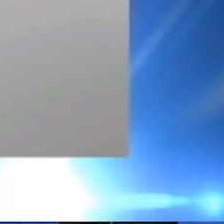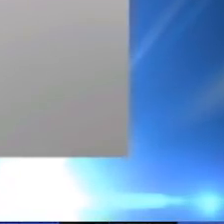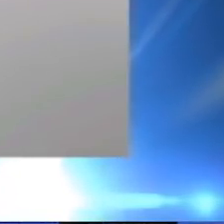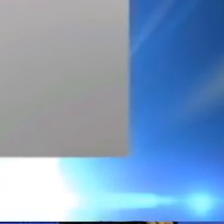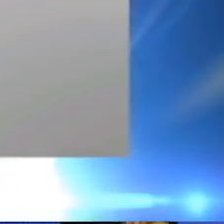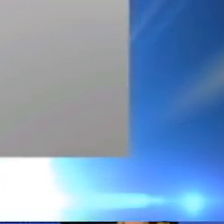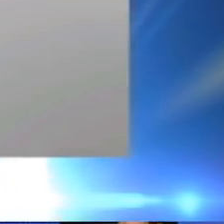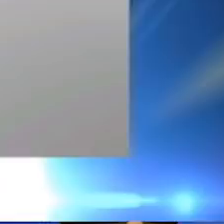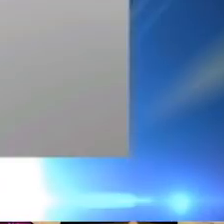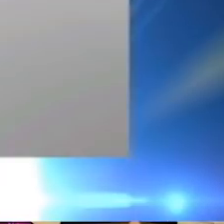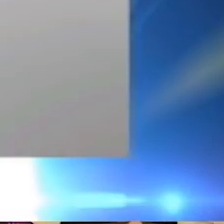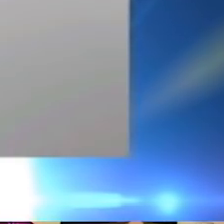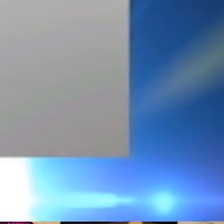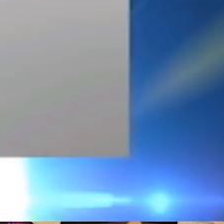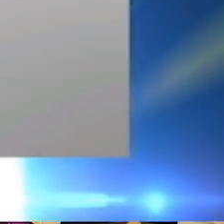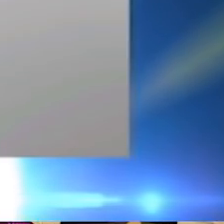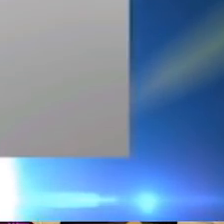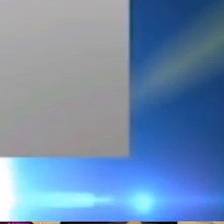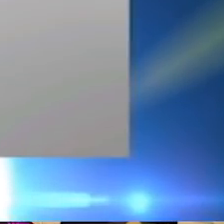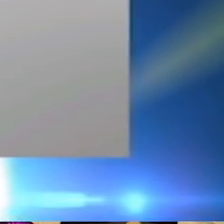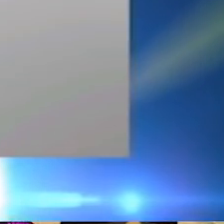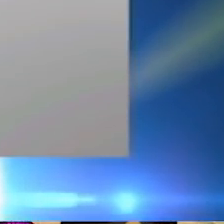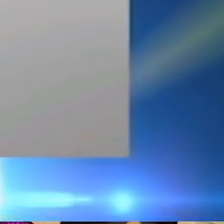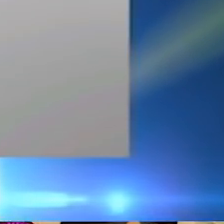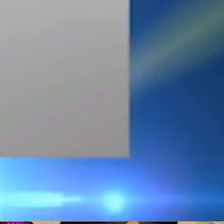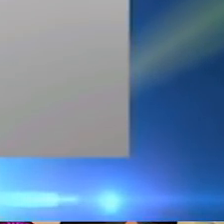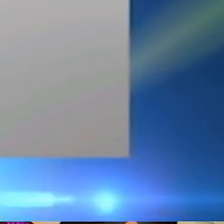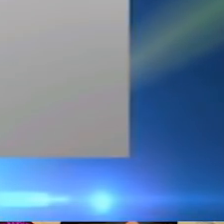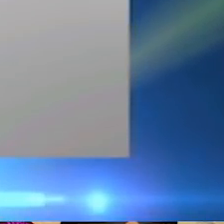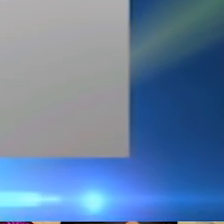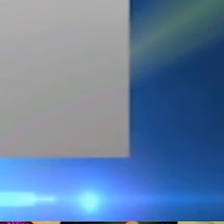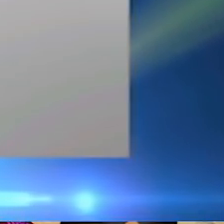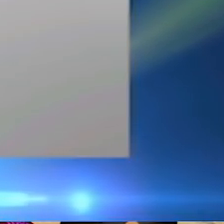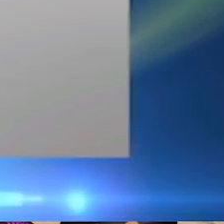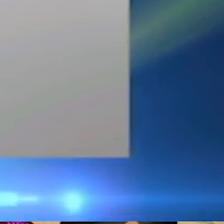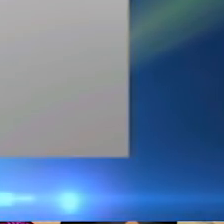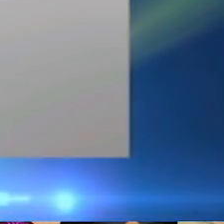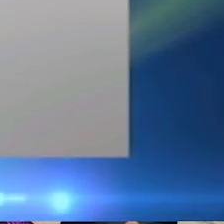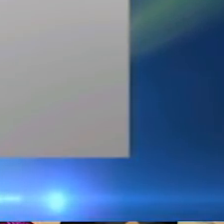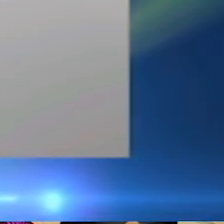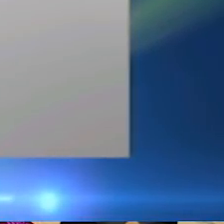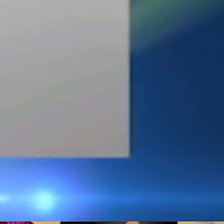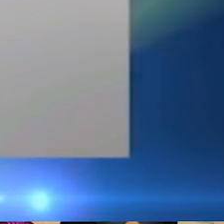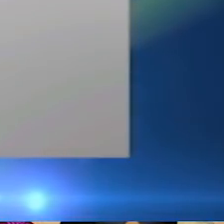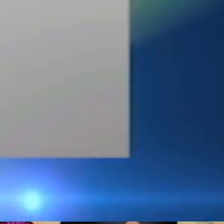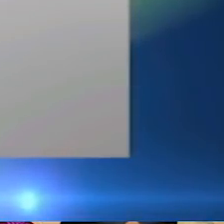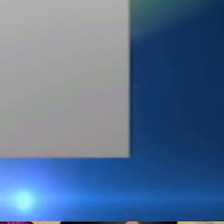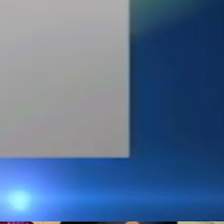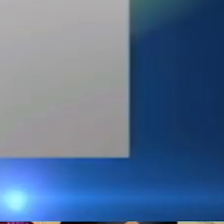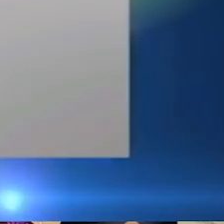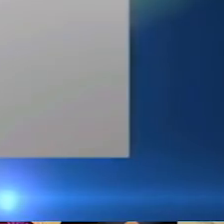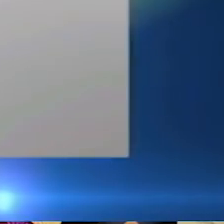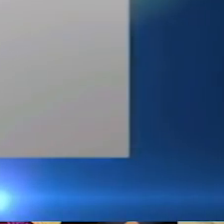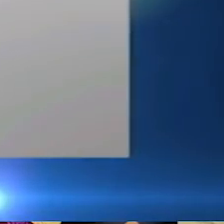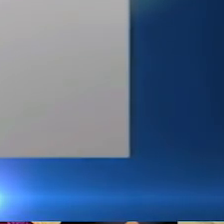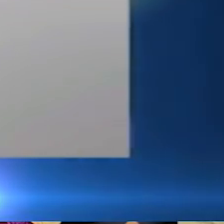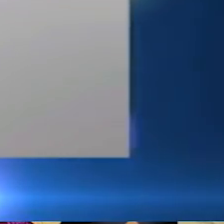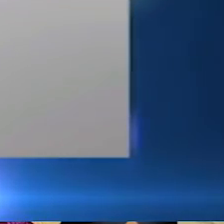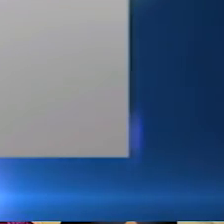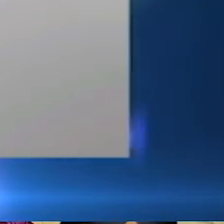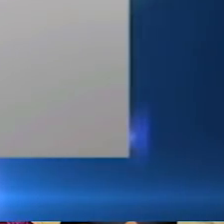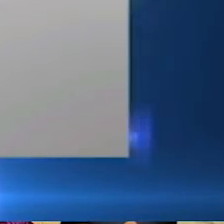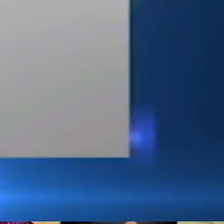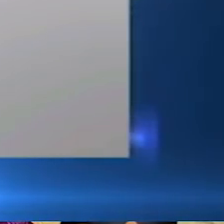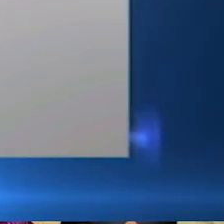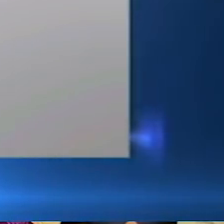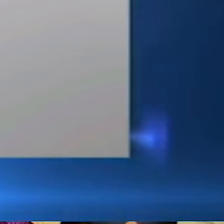mi abuelita, la mamá de él, vive. Mi abuelito sí murió hace más de 20 años. Mi abuelito dejó una casa. Son con mi papá 9 hijos